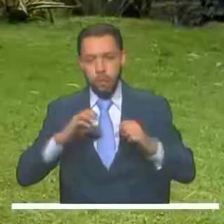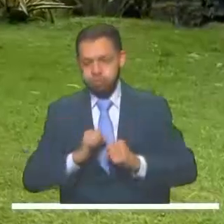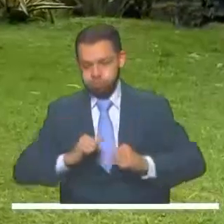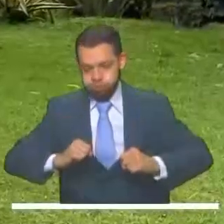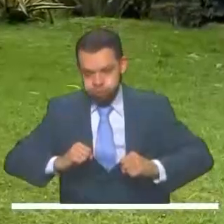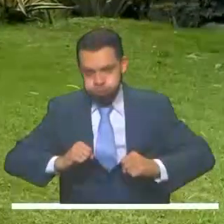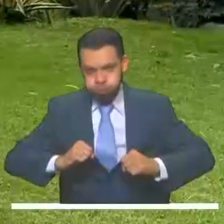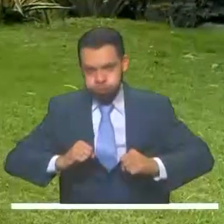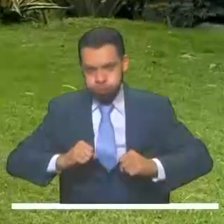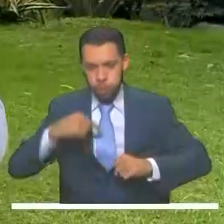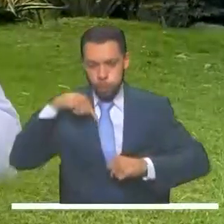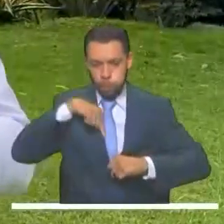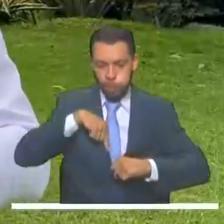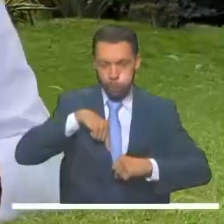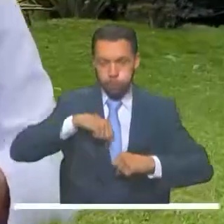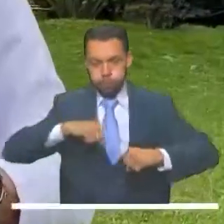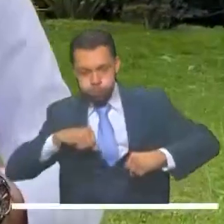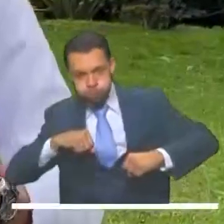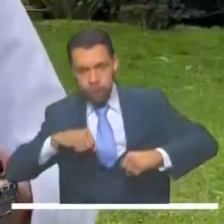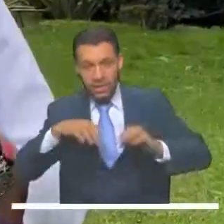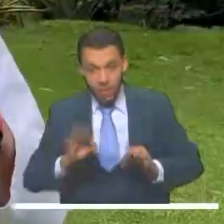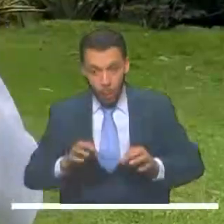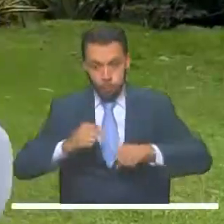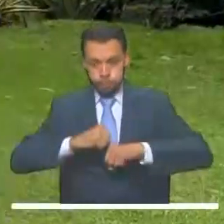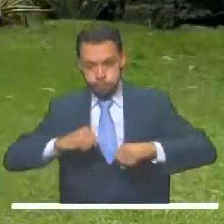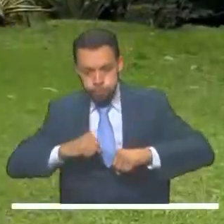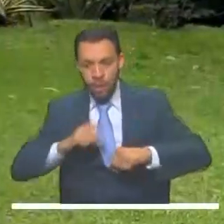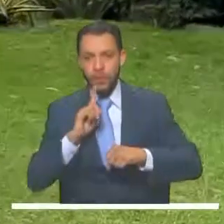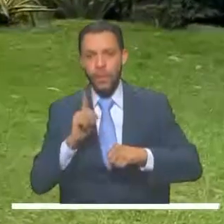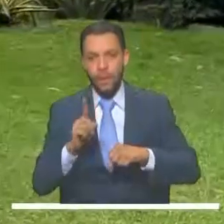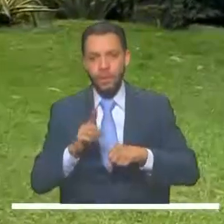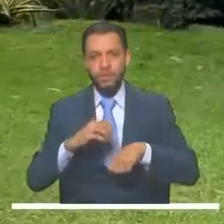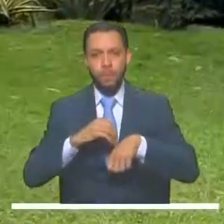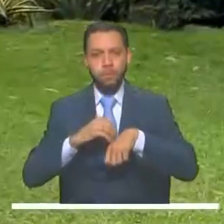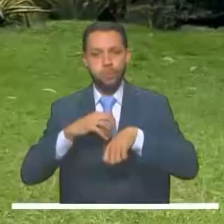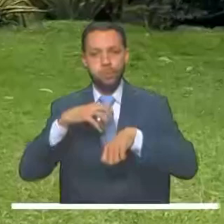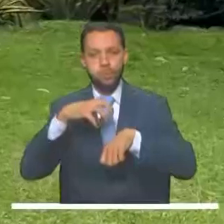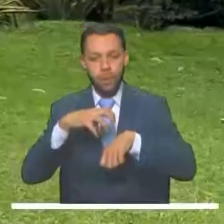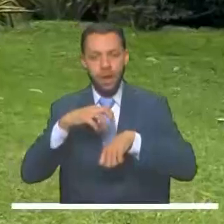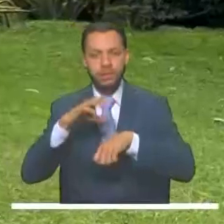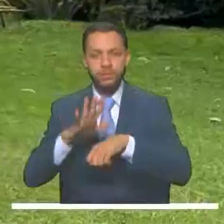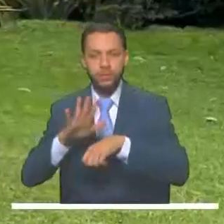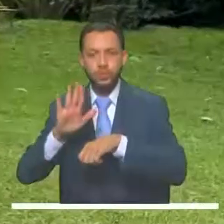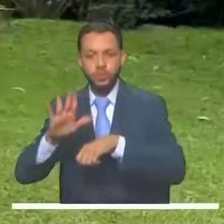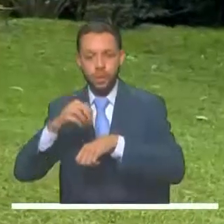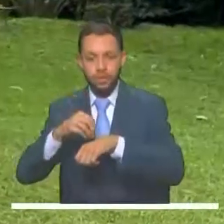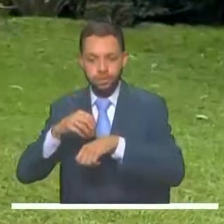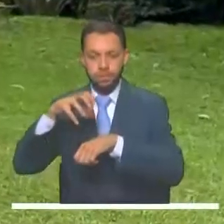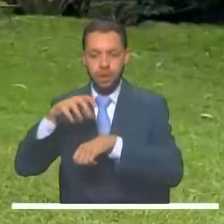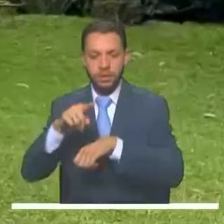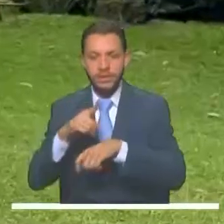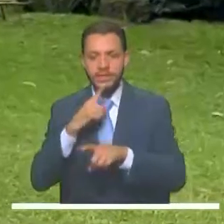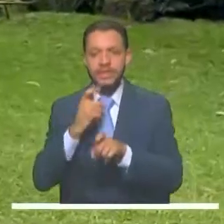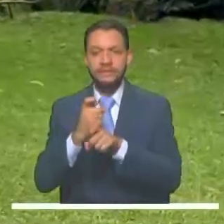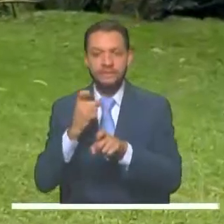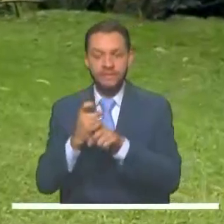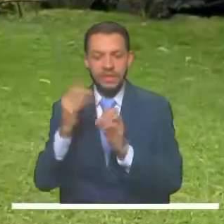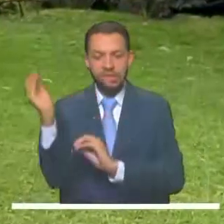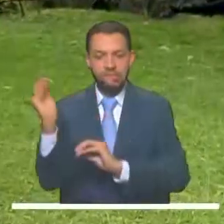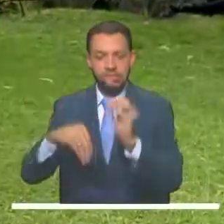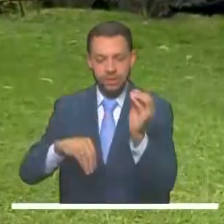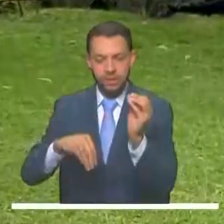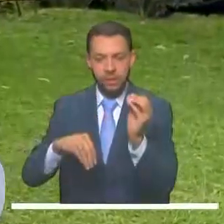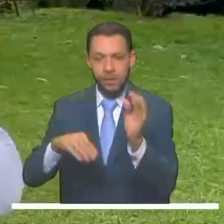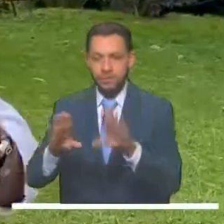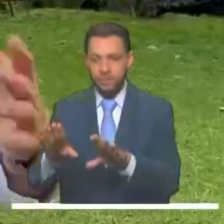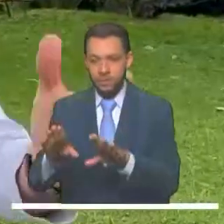el estudio de la persona realmente no hay una obesidad hay una inflamación porque la obesidad no es un problema estético la obesidad